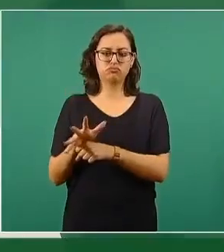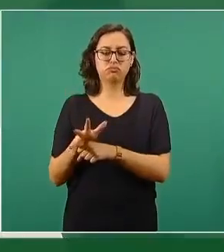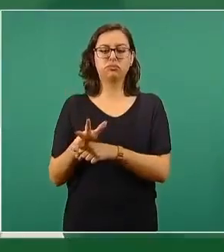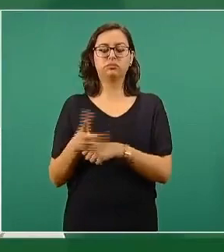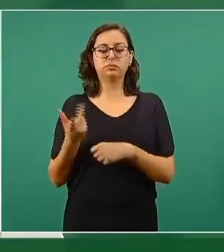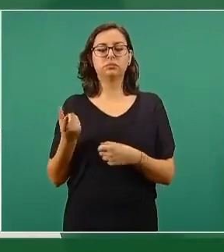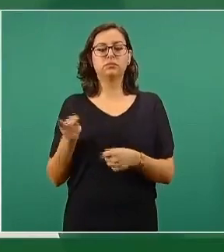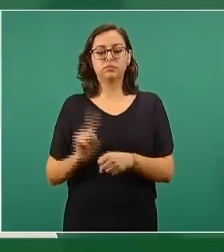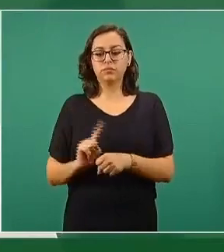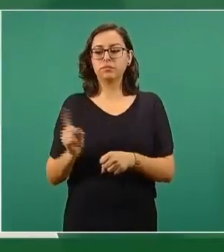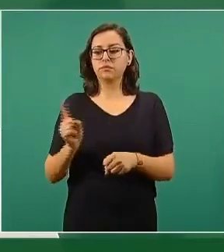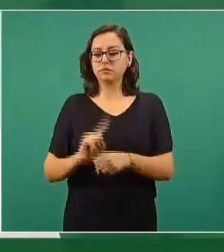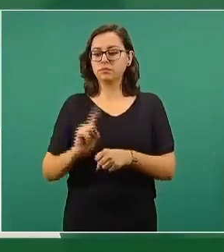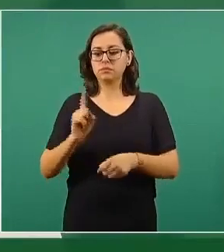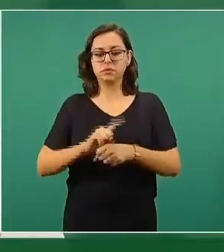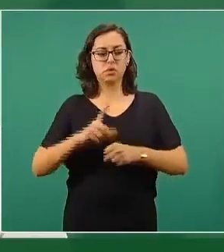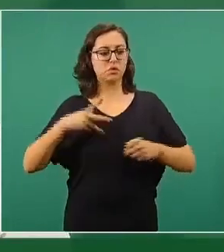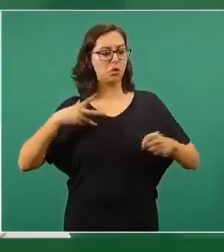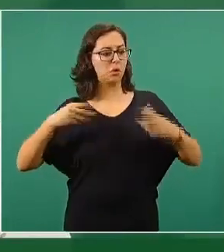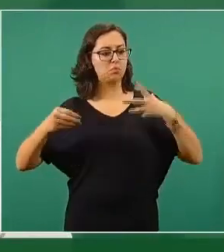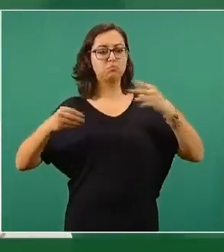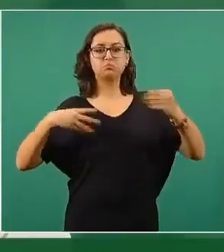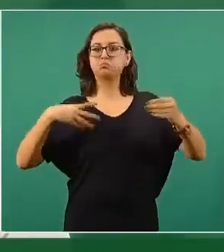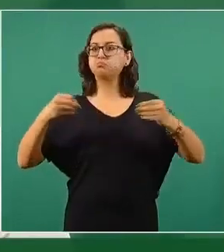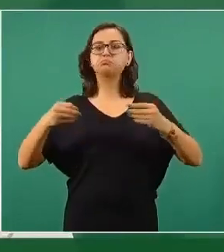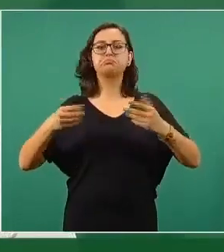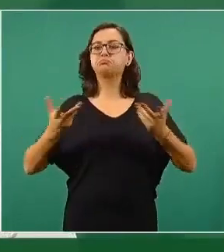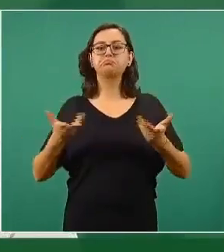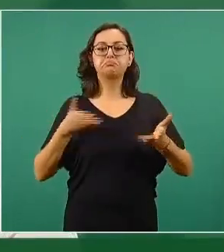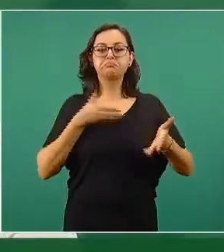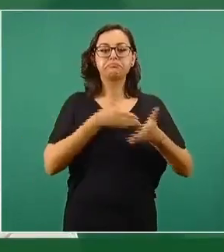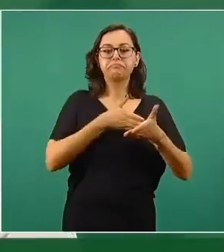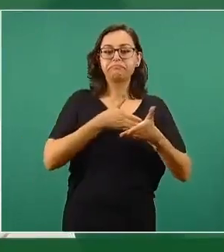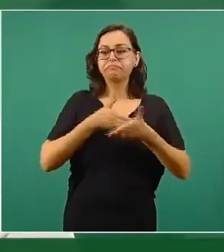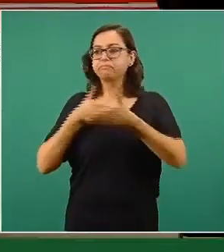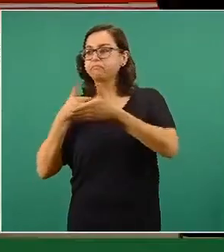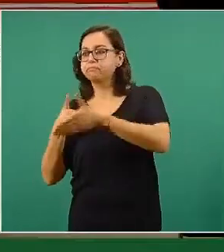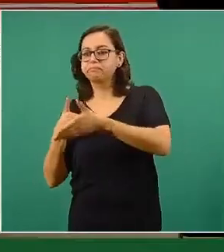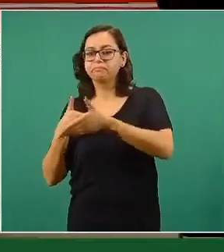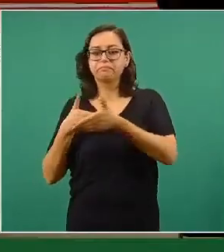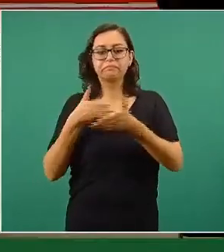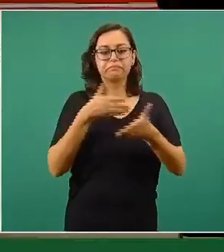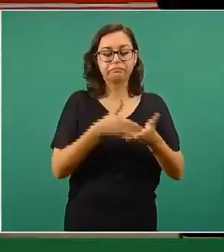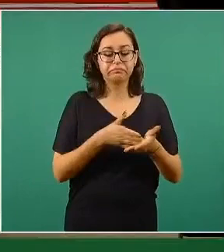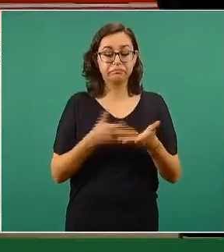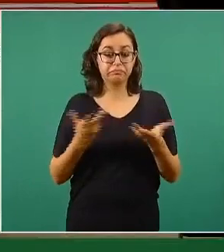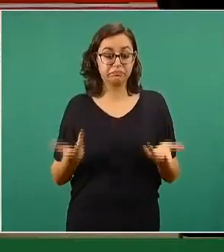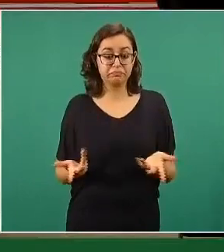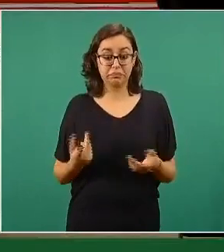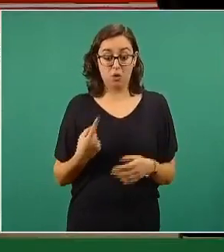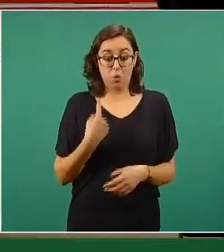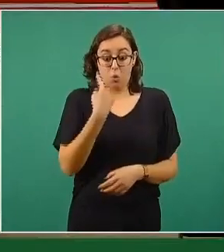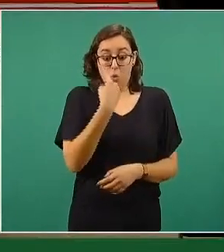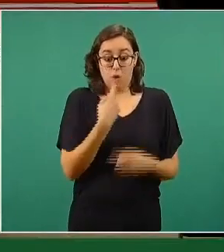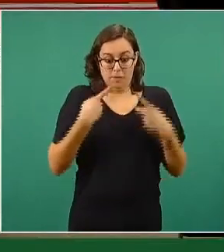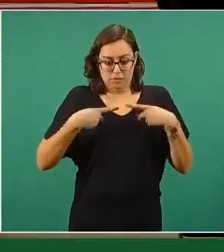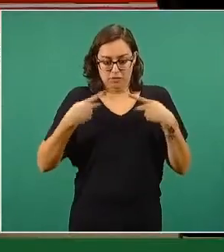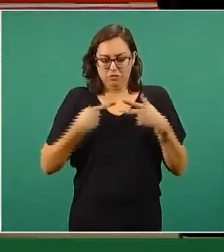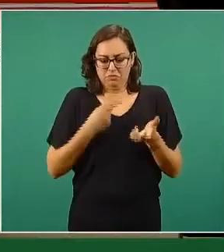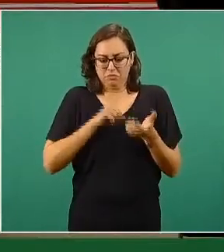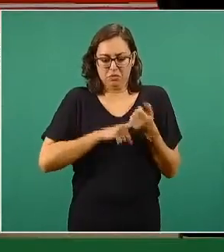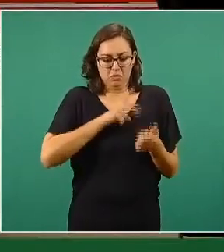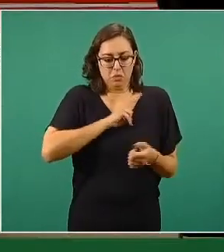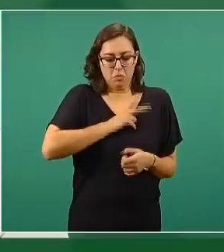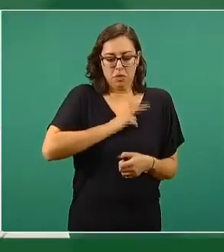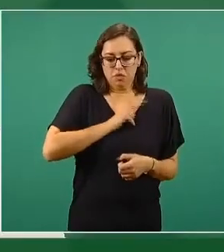diaria la probabilidad, la posibilidad de que una persona infectante se encuentre con alguien que se